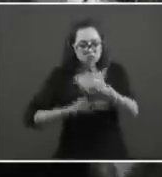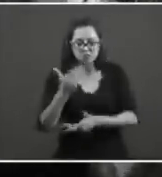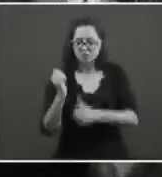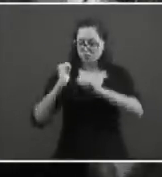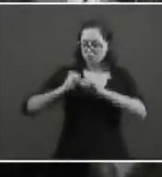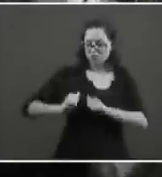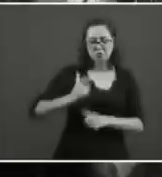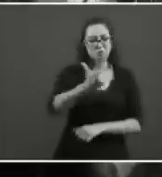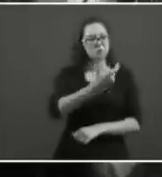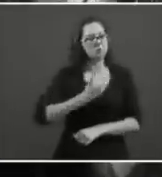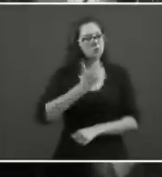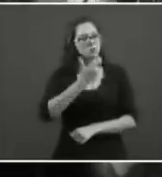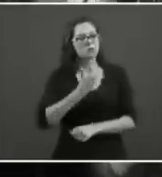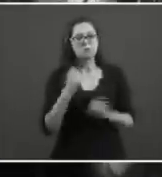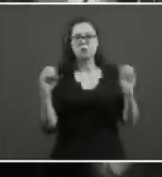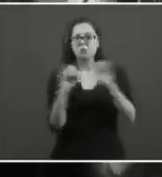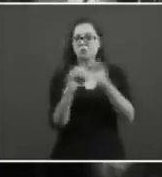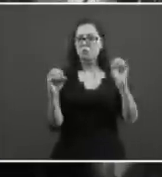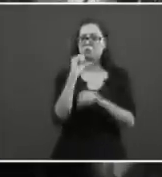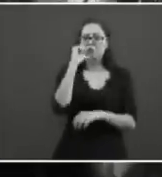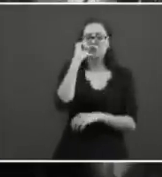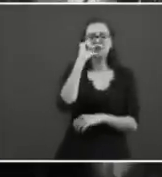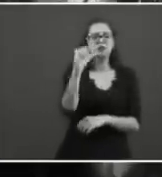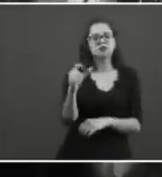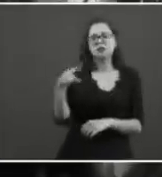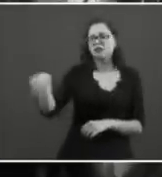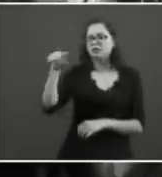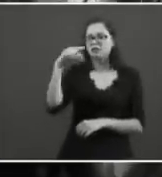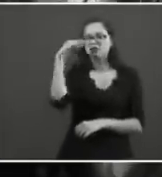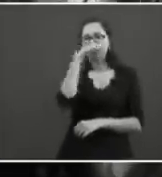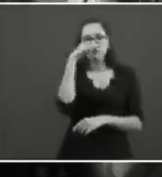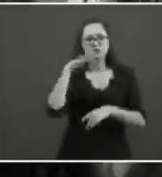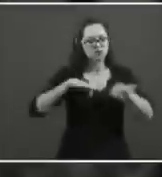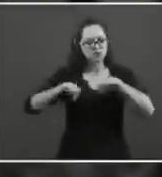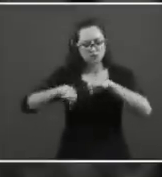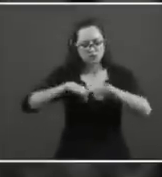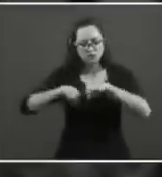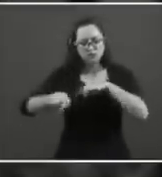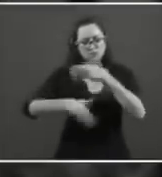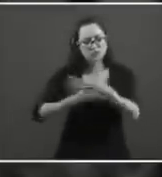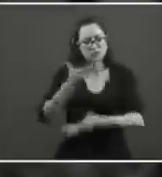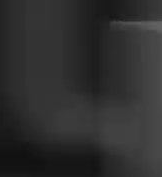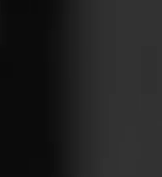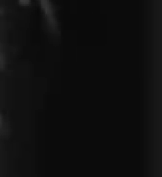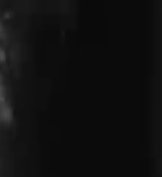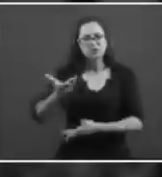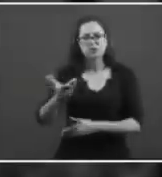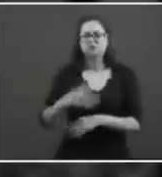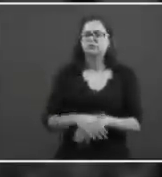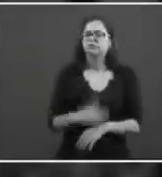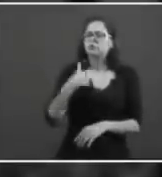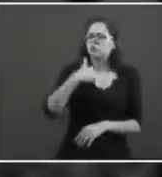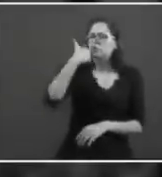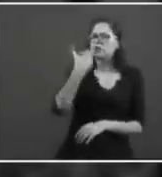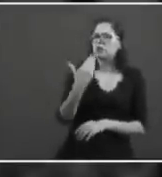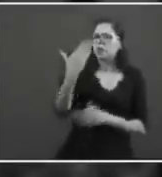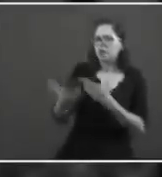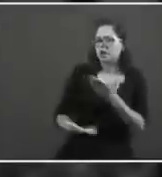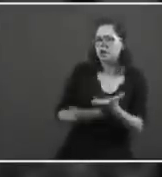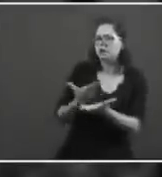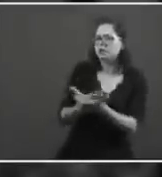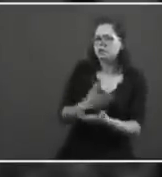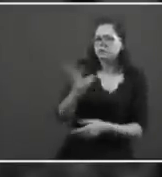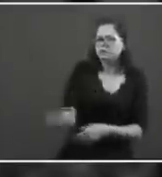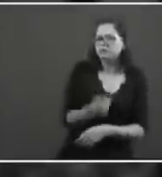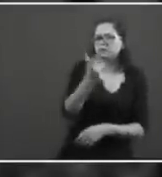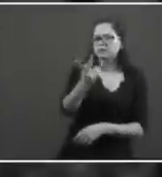autoridad. Entonces yo quería preguntarle sobre el propósito de la gira